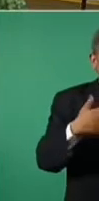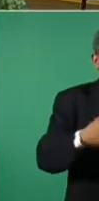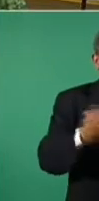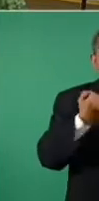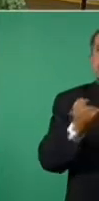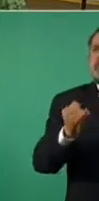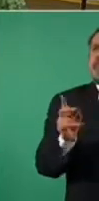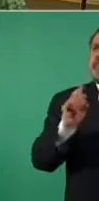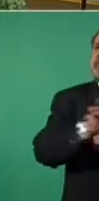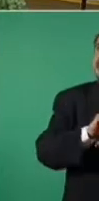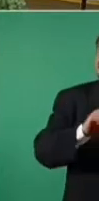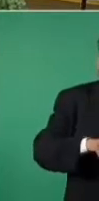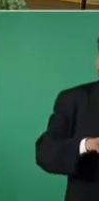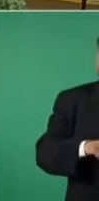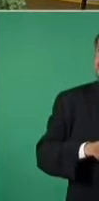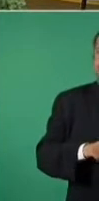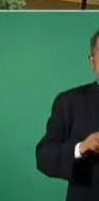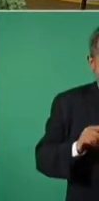día